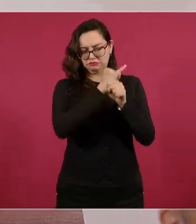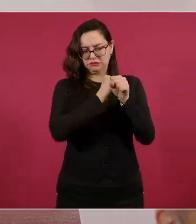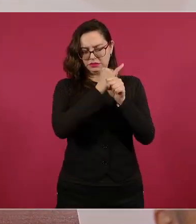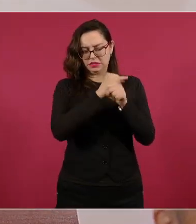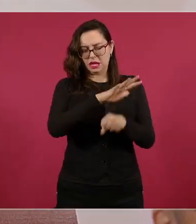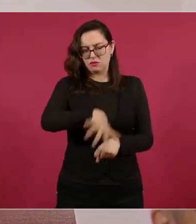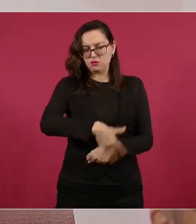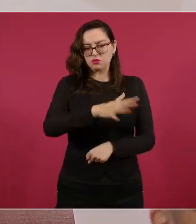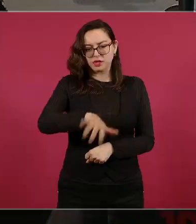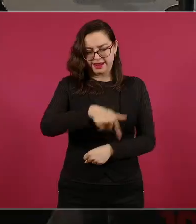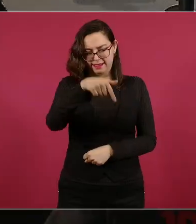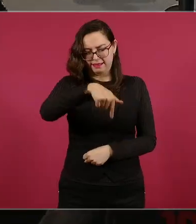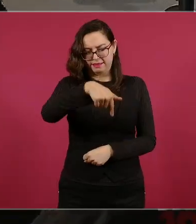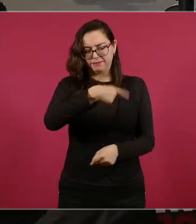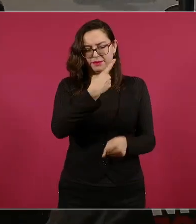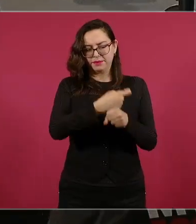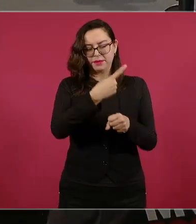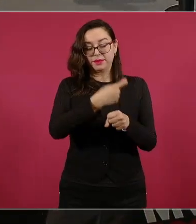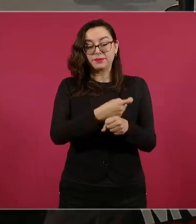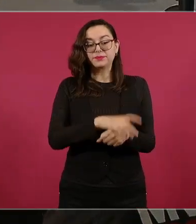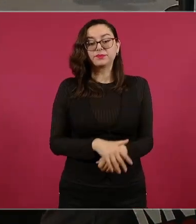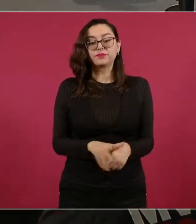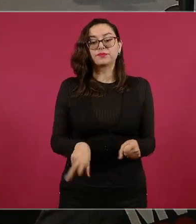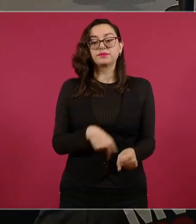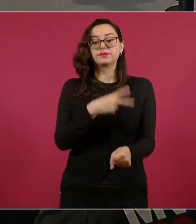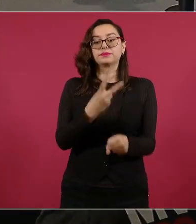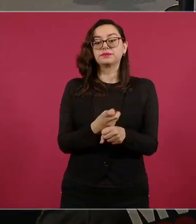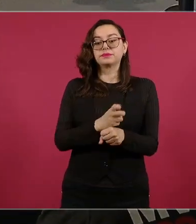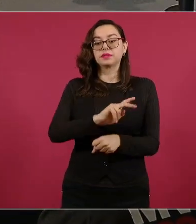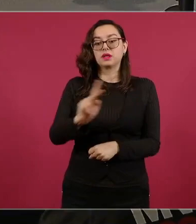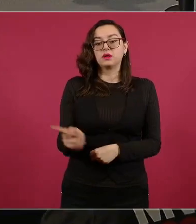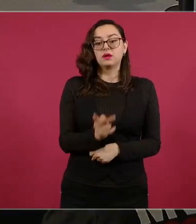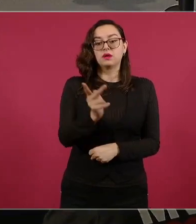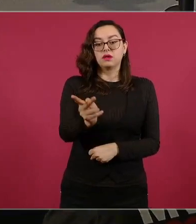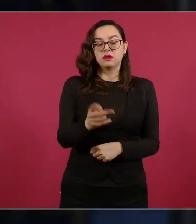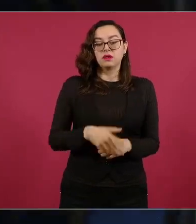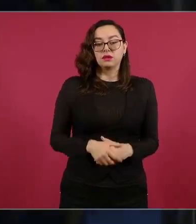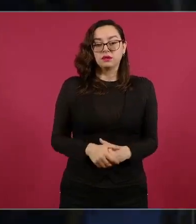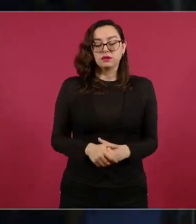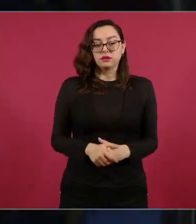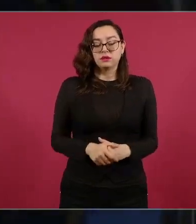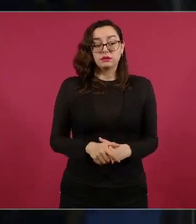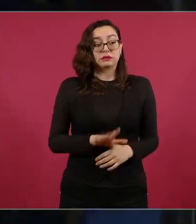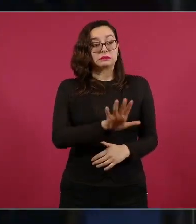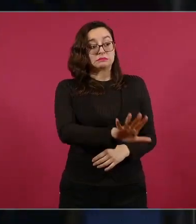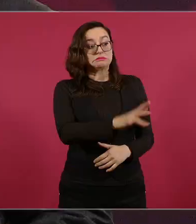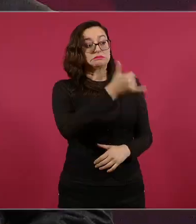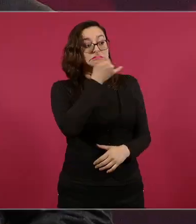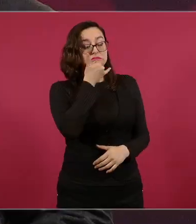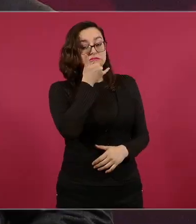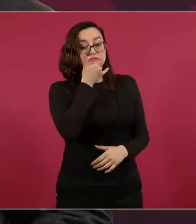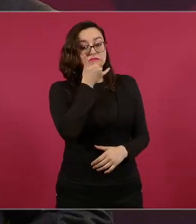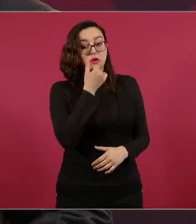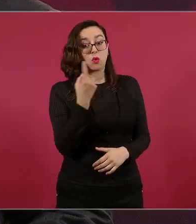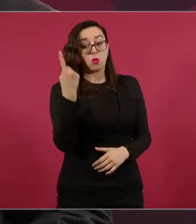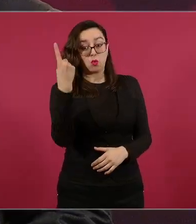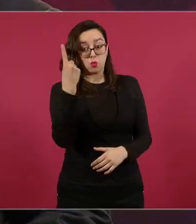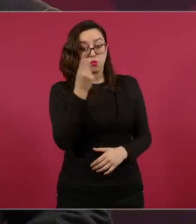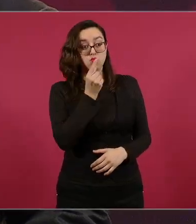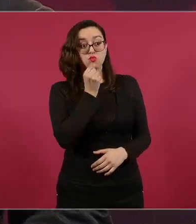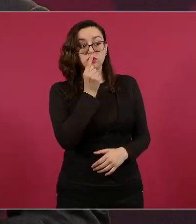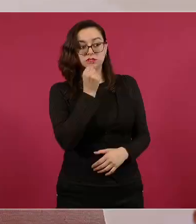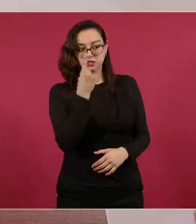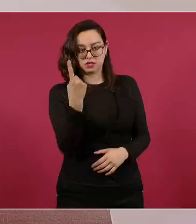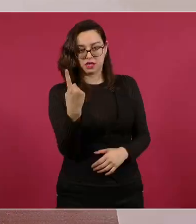búsqueda. Muy bien, muchas gracias. Y mi segunda pregunta, presidente, el pasado viernes usted adelantó… Este es el caso de uno, De uno. Pero sí